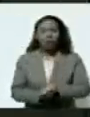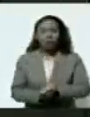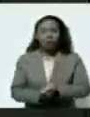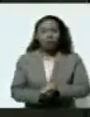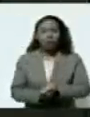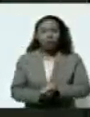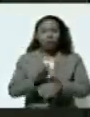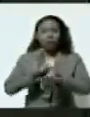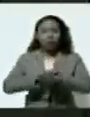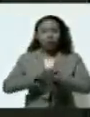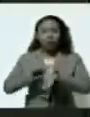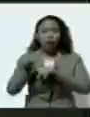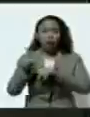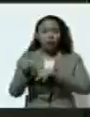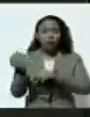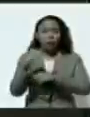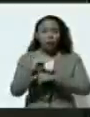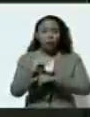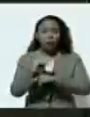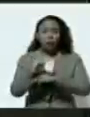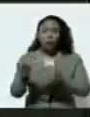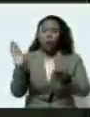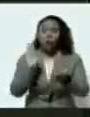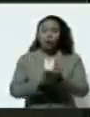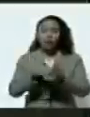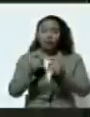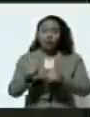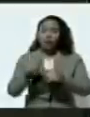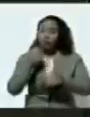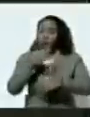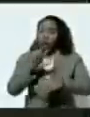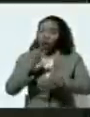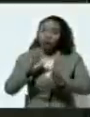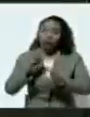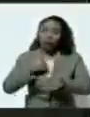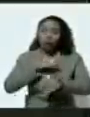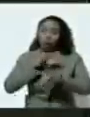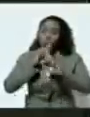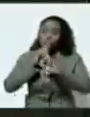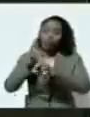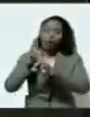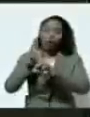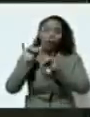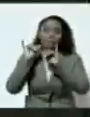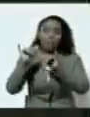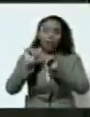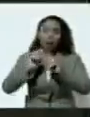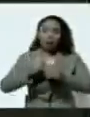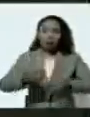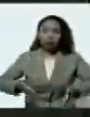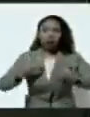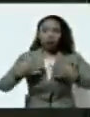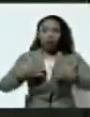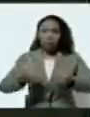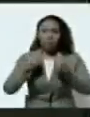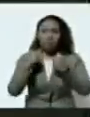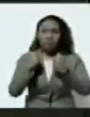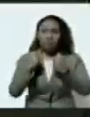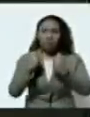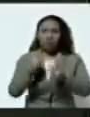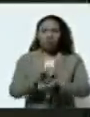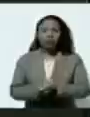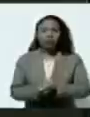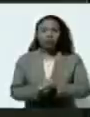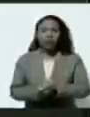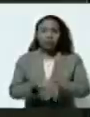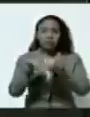de que por allí no más. Y si lo vuelven a intentar, pues nosotros vamos a responder con la misma energía, con la misma fuerza y